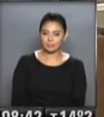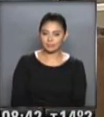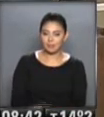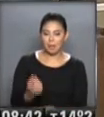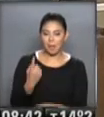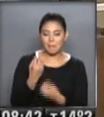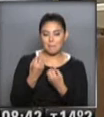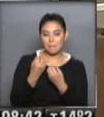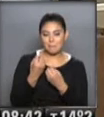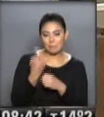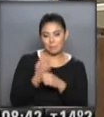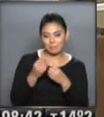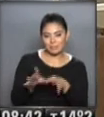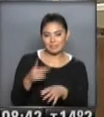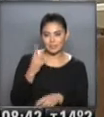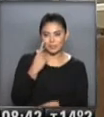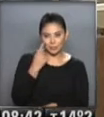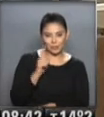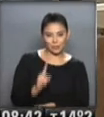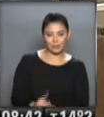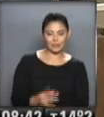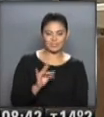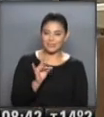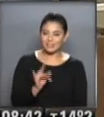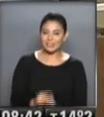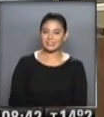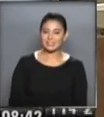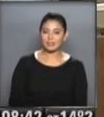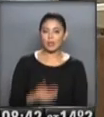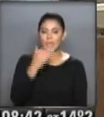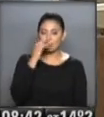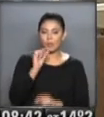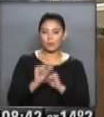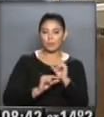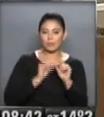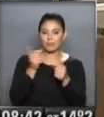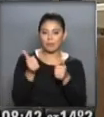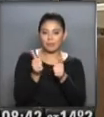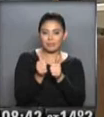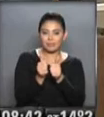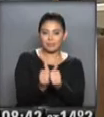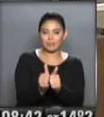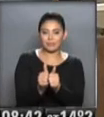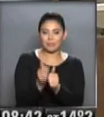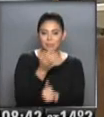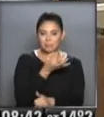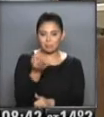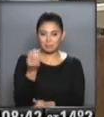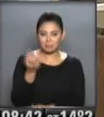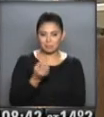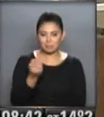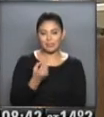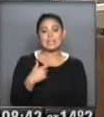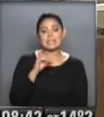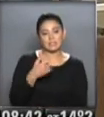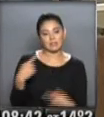principio fue medio difícil porque no nos conocíamos ni nada, pero sí nos fuimos adaptando uno con el otro, tuvimos